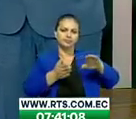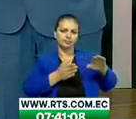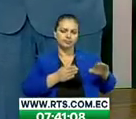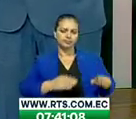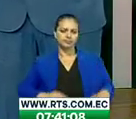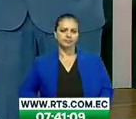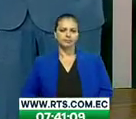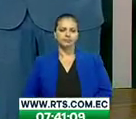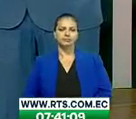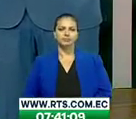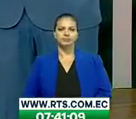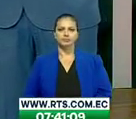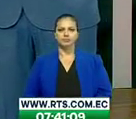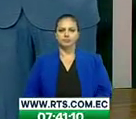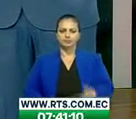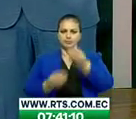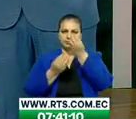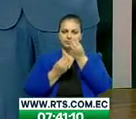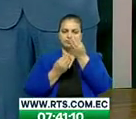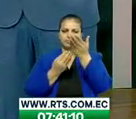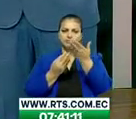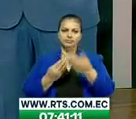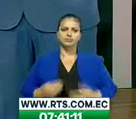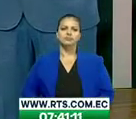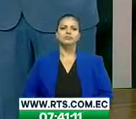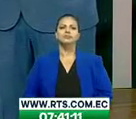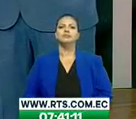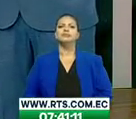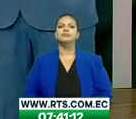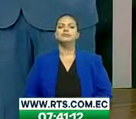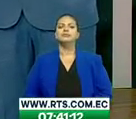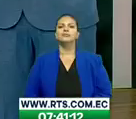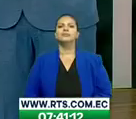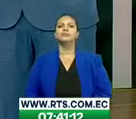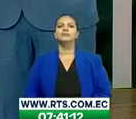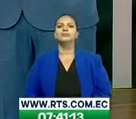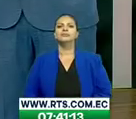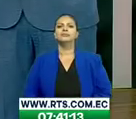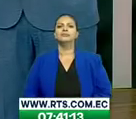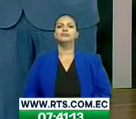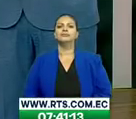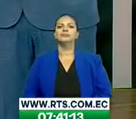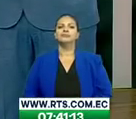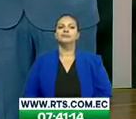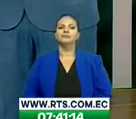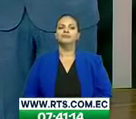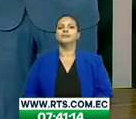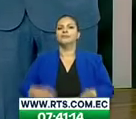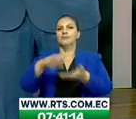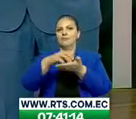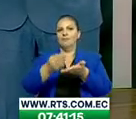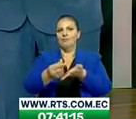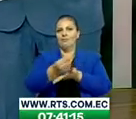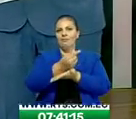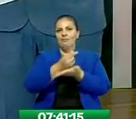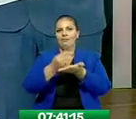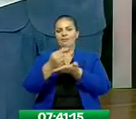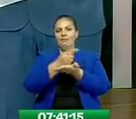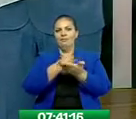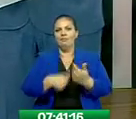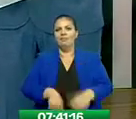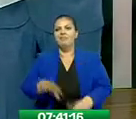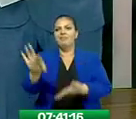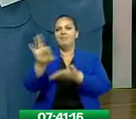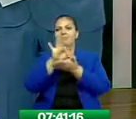para contarles que se realizó la presentación del traje típico de las candidatas de los cantones de la provincia del Guayas. Durante el evento,